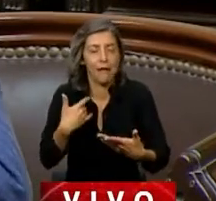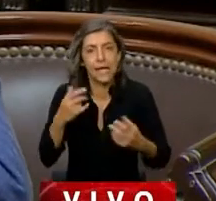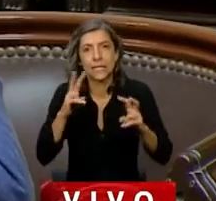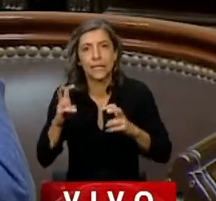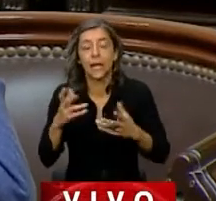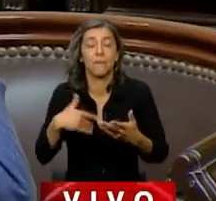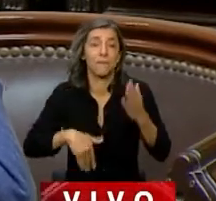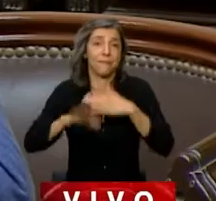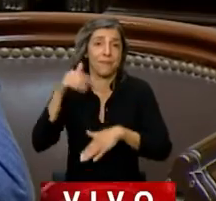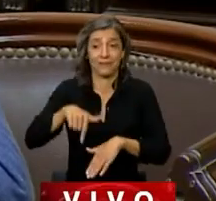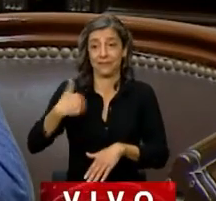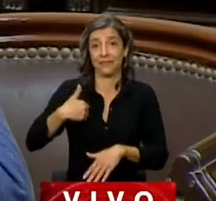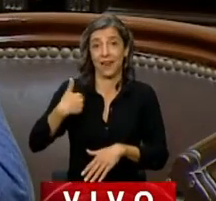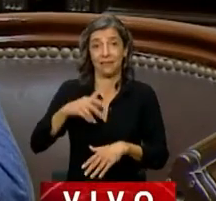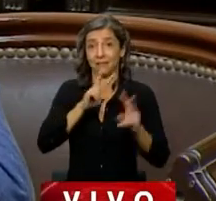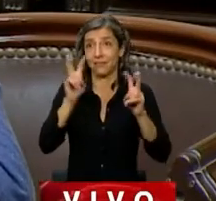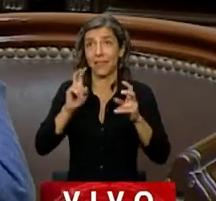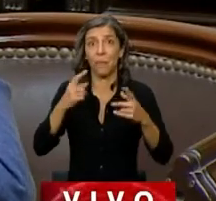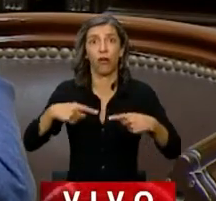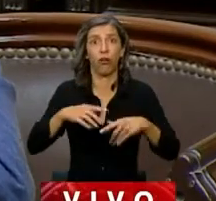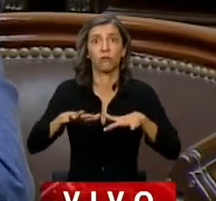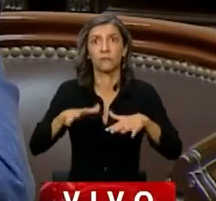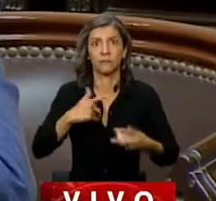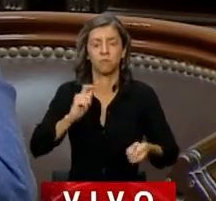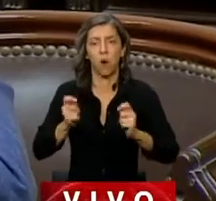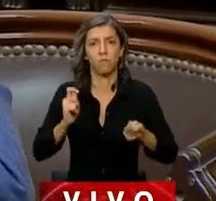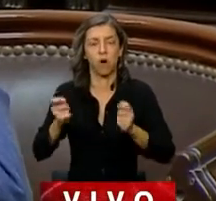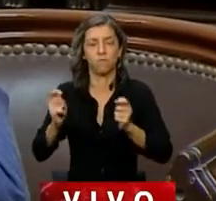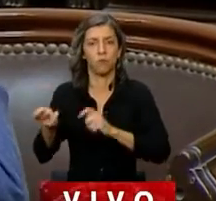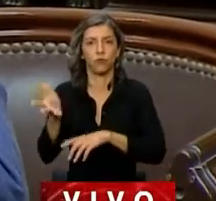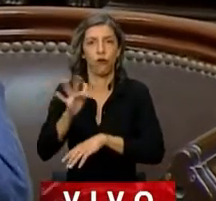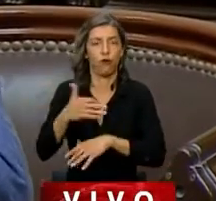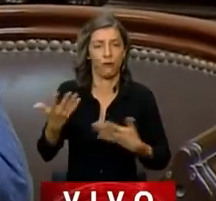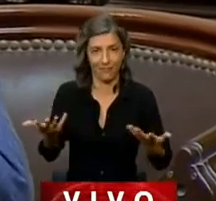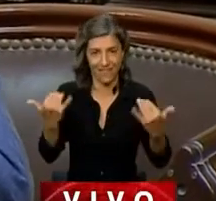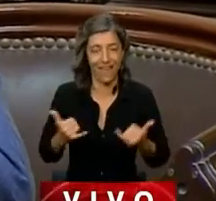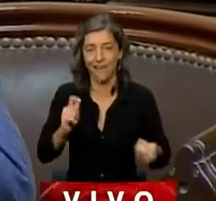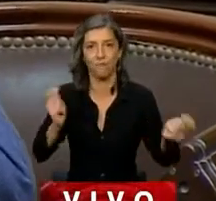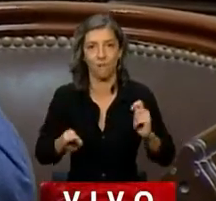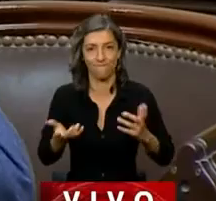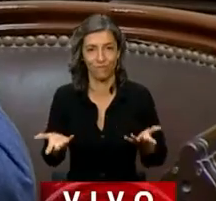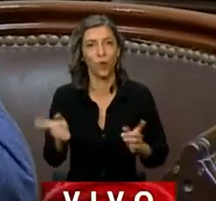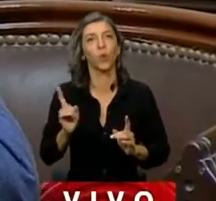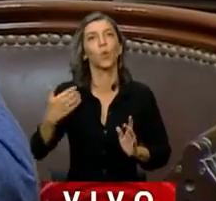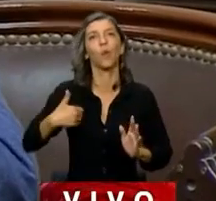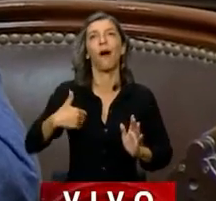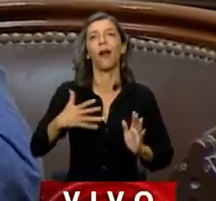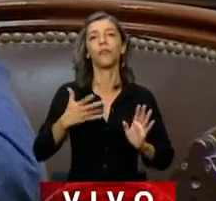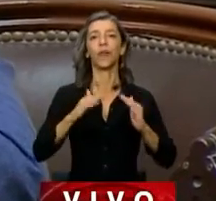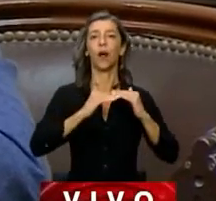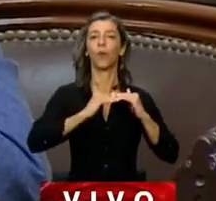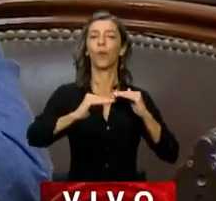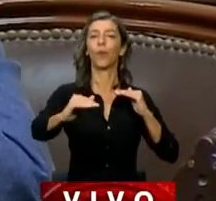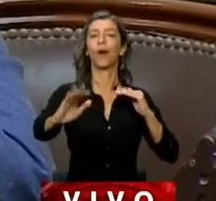cosas cambian día a día. No estamos en un país donde la estabilidad es generalizada, entonces